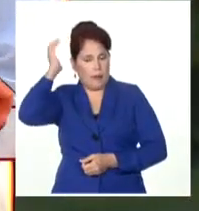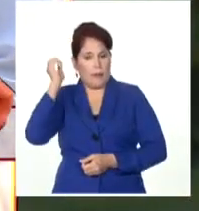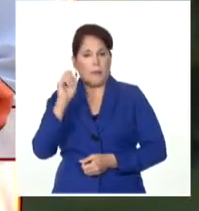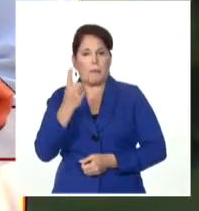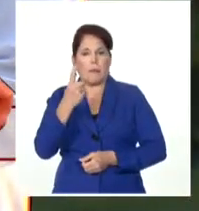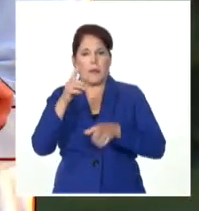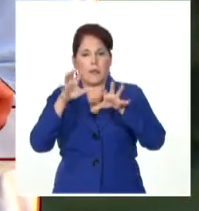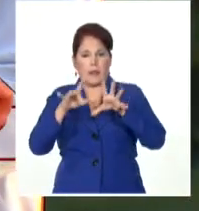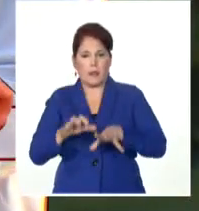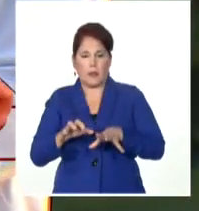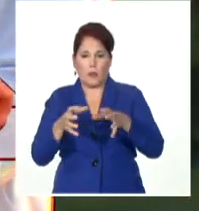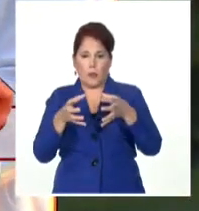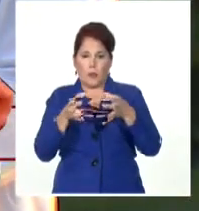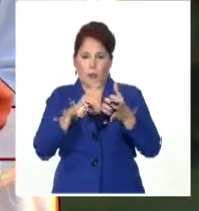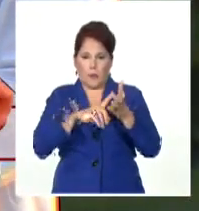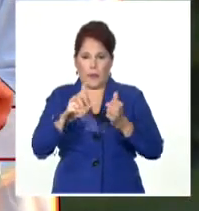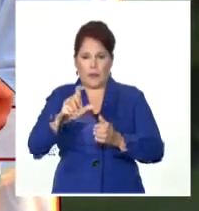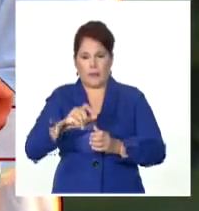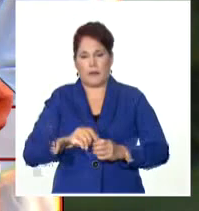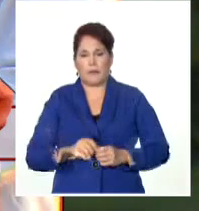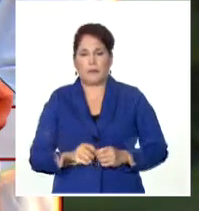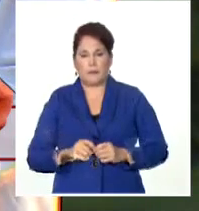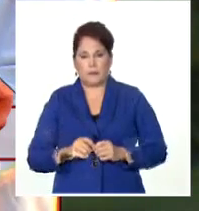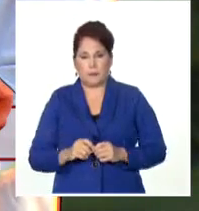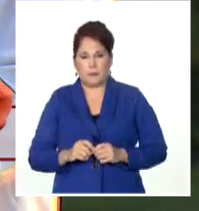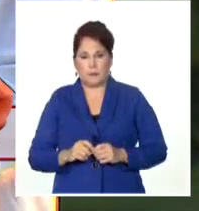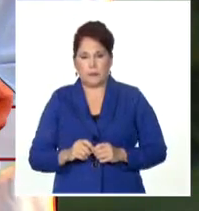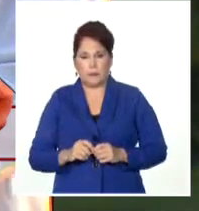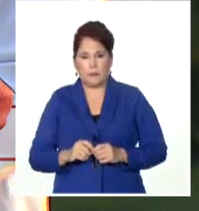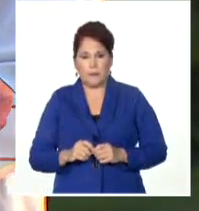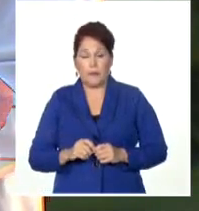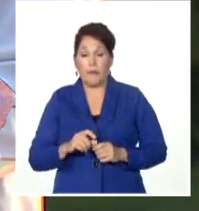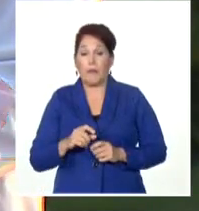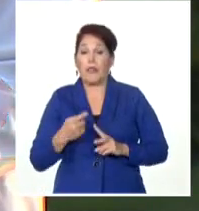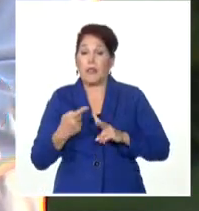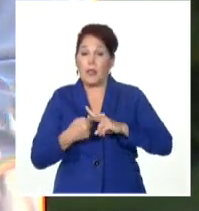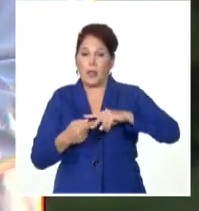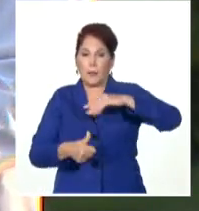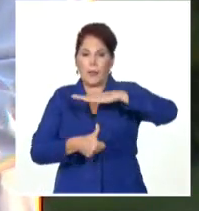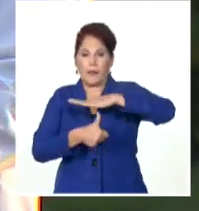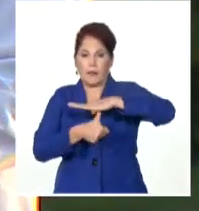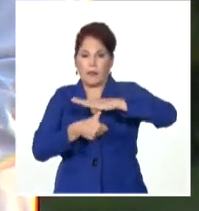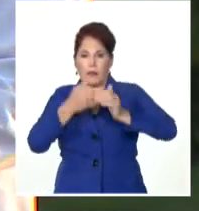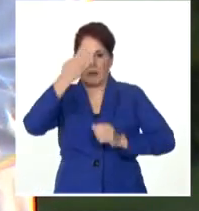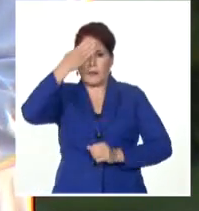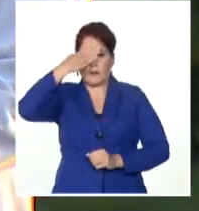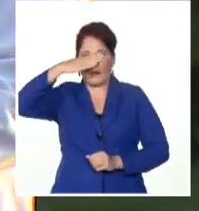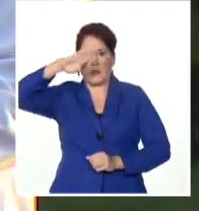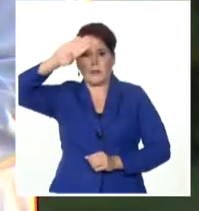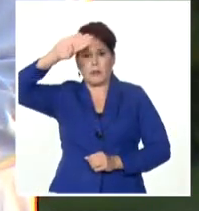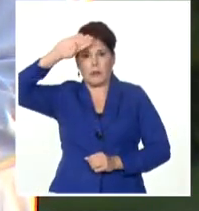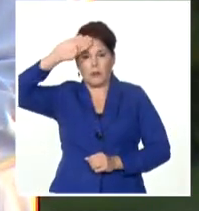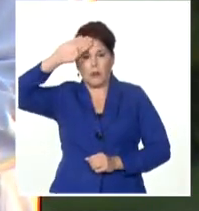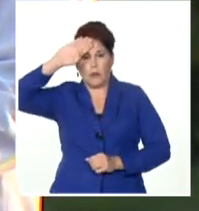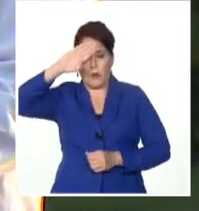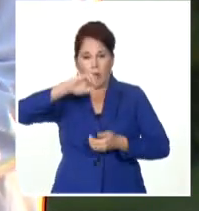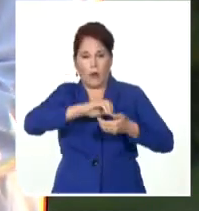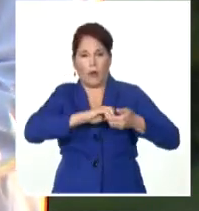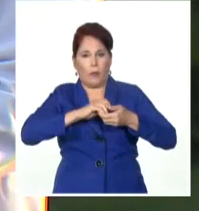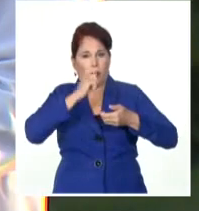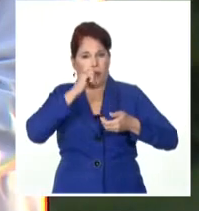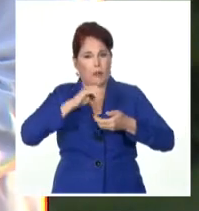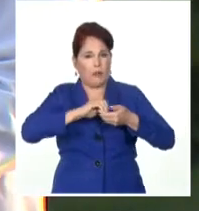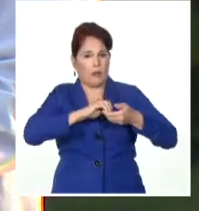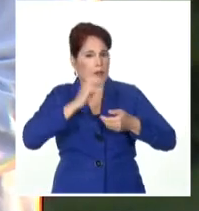primer secretario del Comité Central del Partido Comunista de Cuba y presidente de la República. Distinguidos